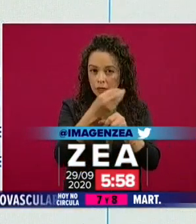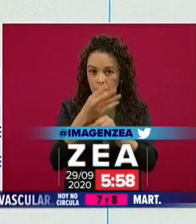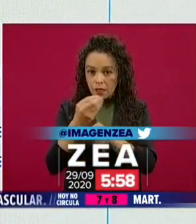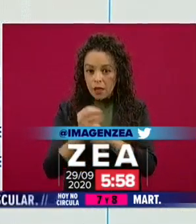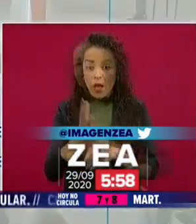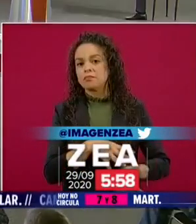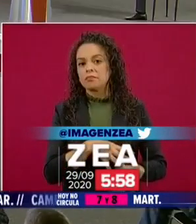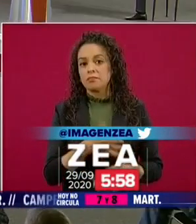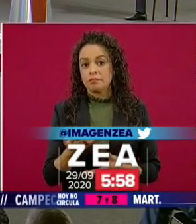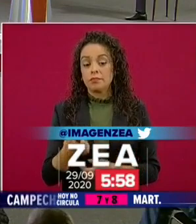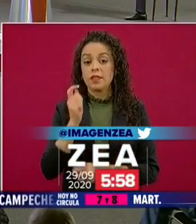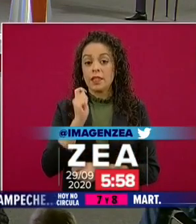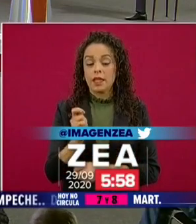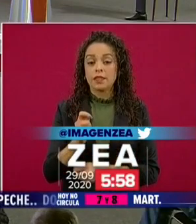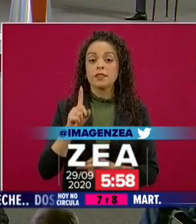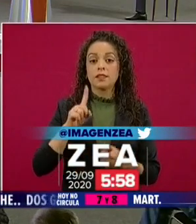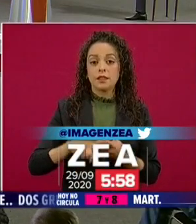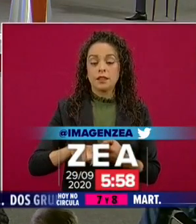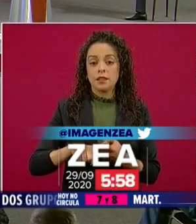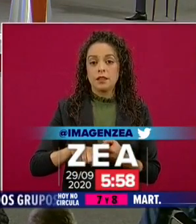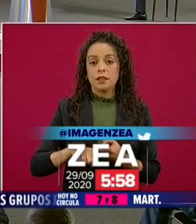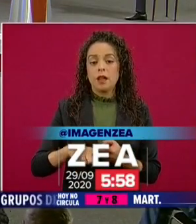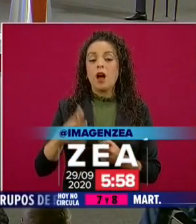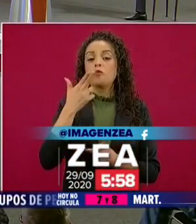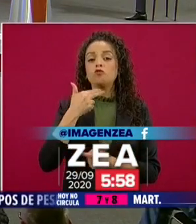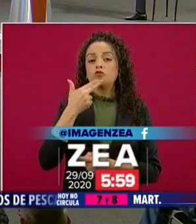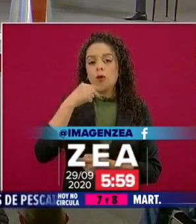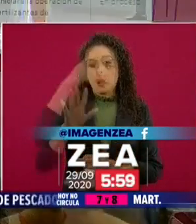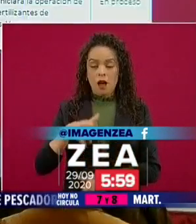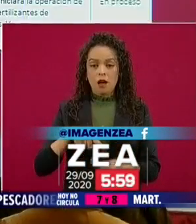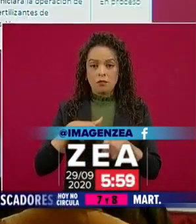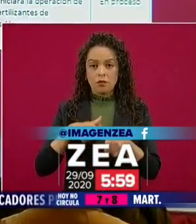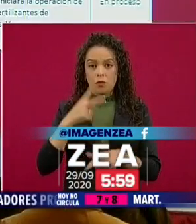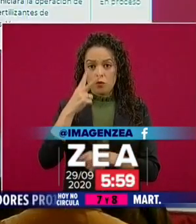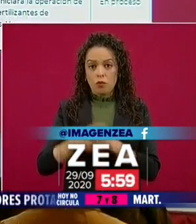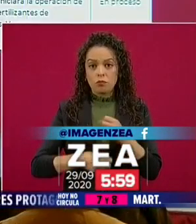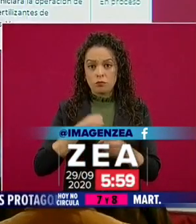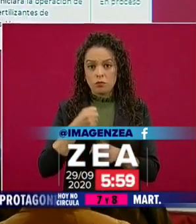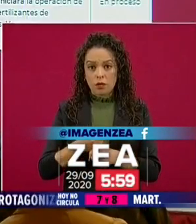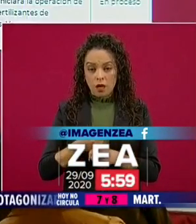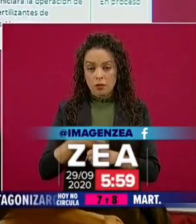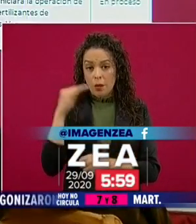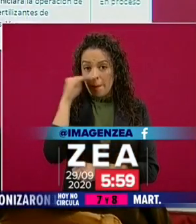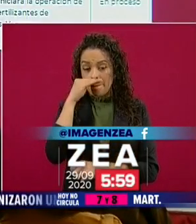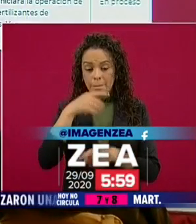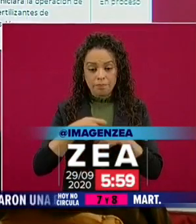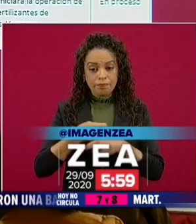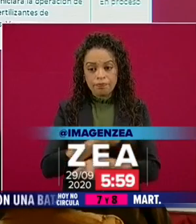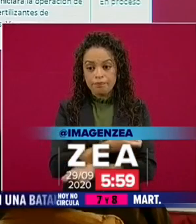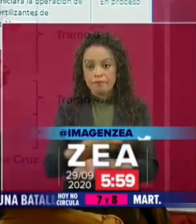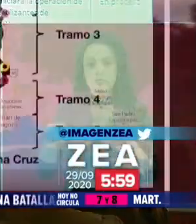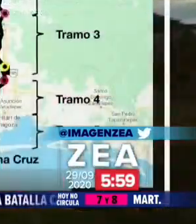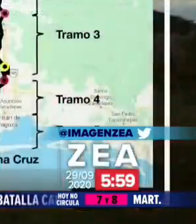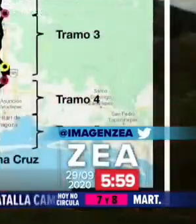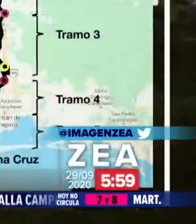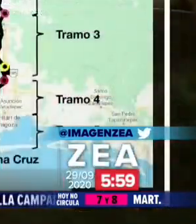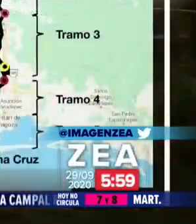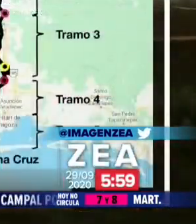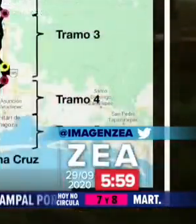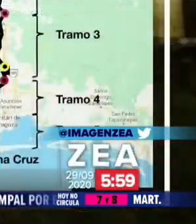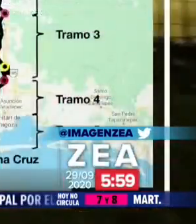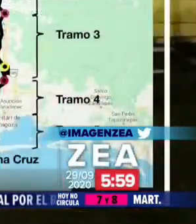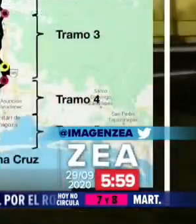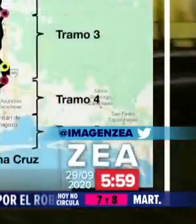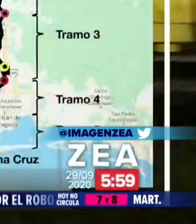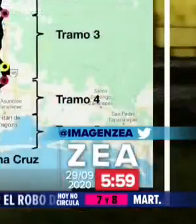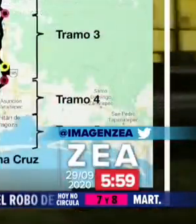construcción del Tren Maya, los caminos de concreto en las cabeceras municipales, la eliminación del Estado Mayor Presidencial, también la partida especial para la